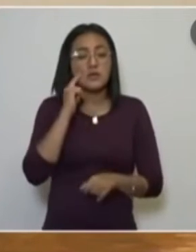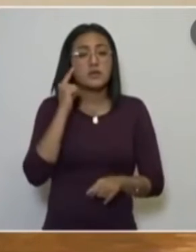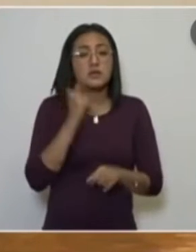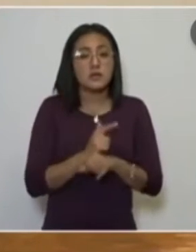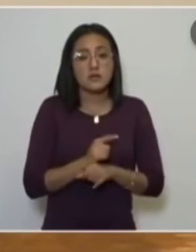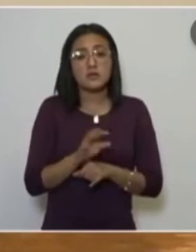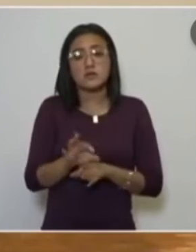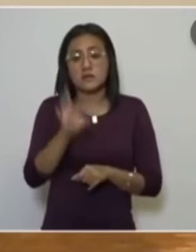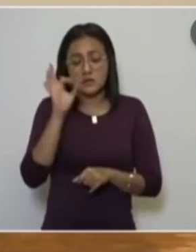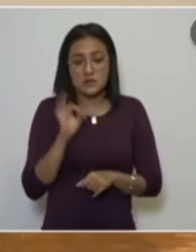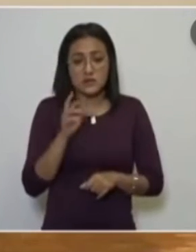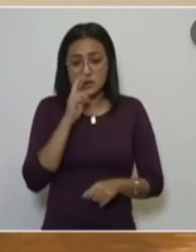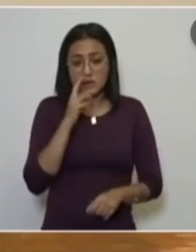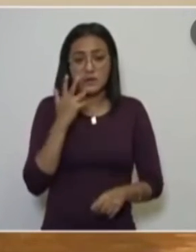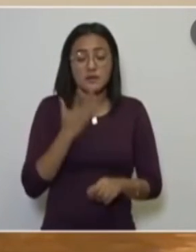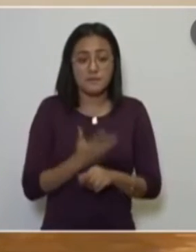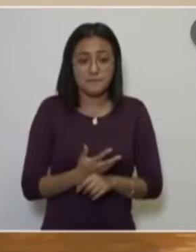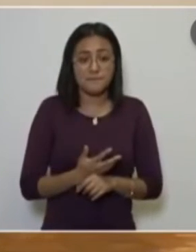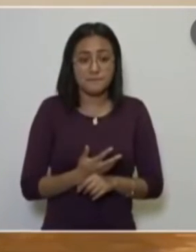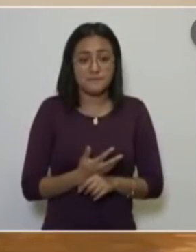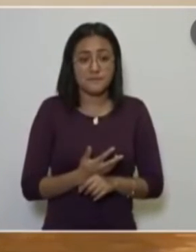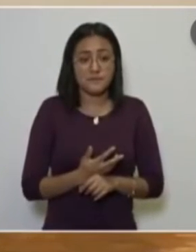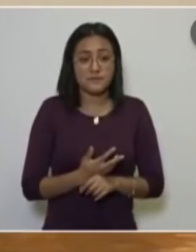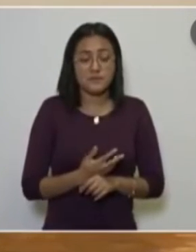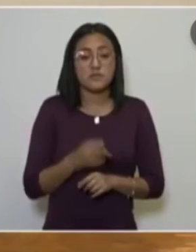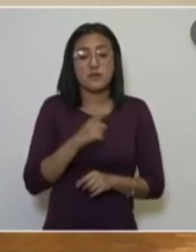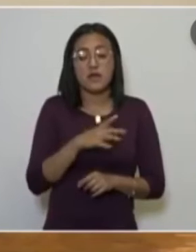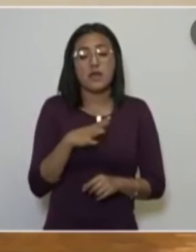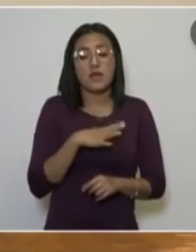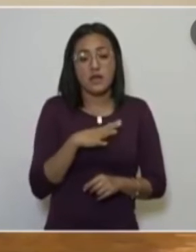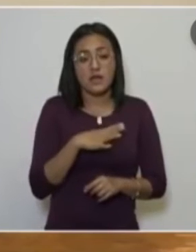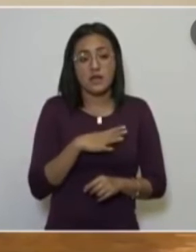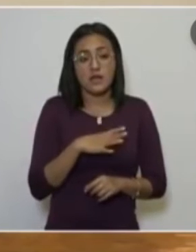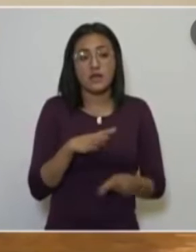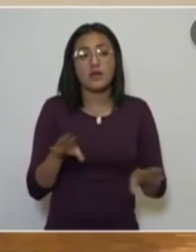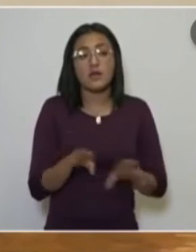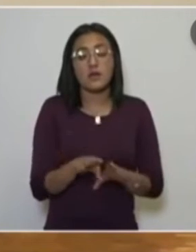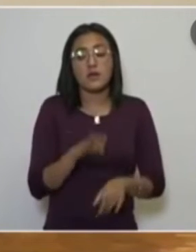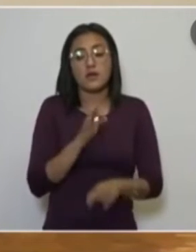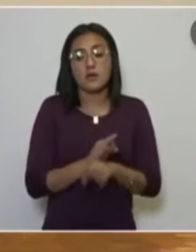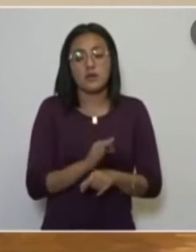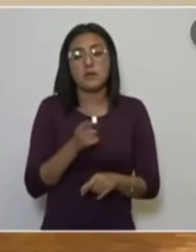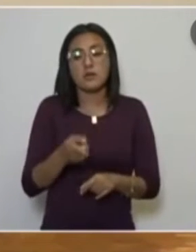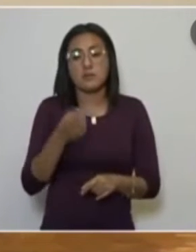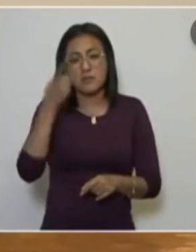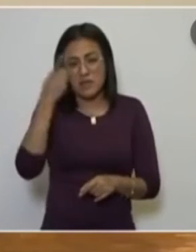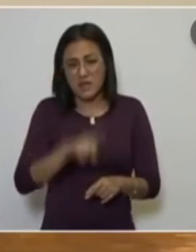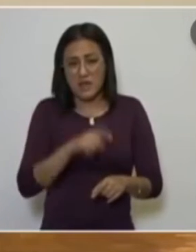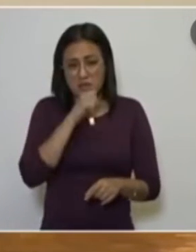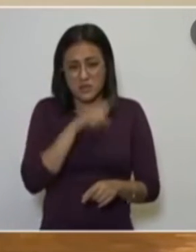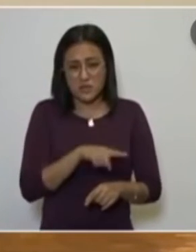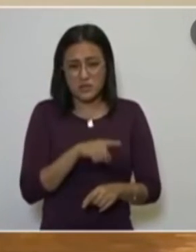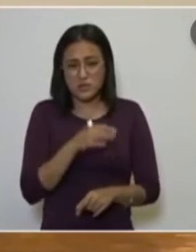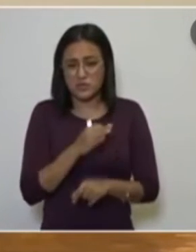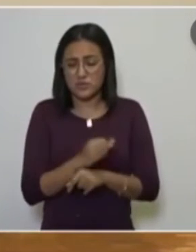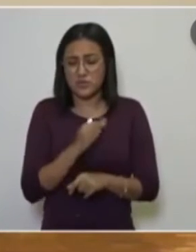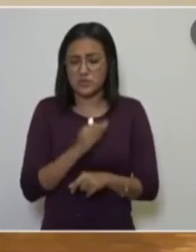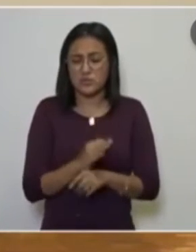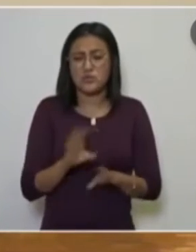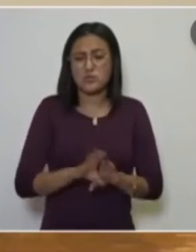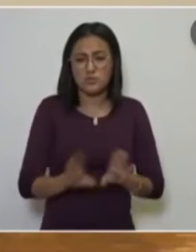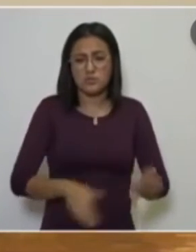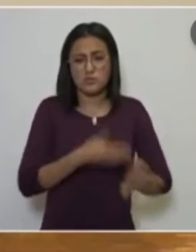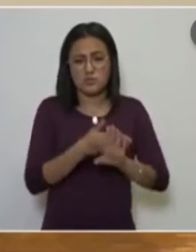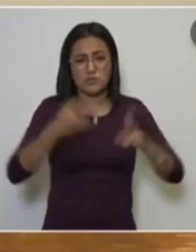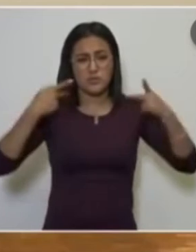a los responsables si es que hay la comisión de un delito este en agravio